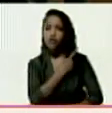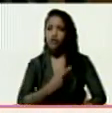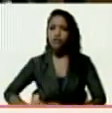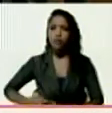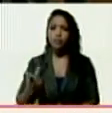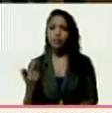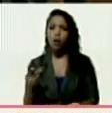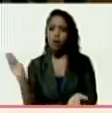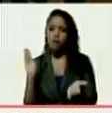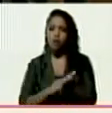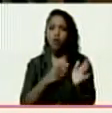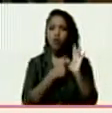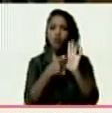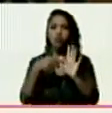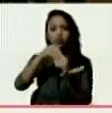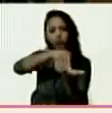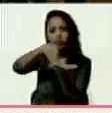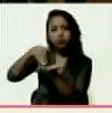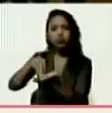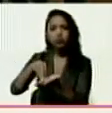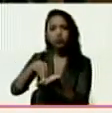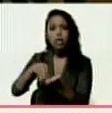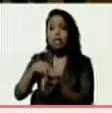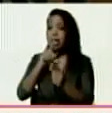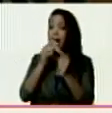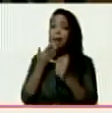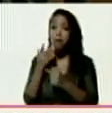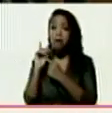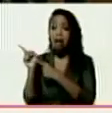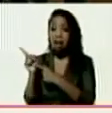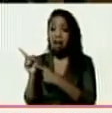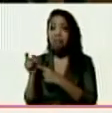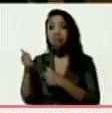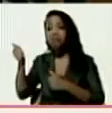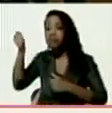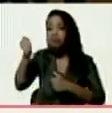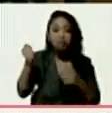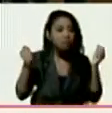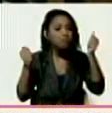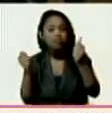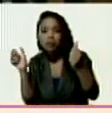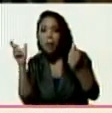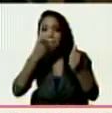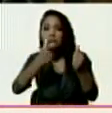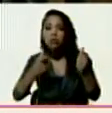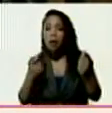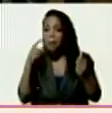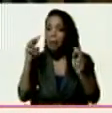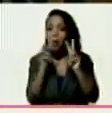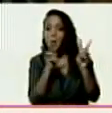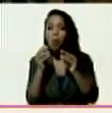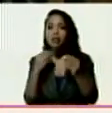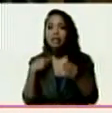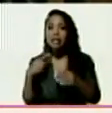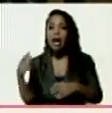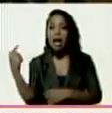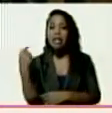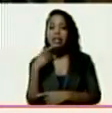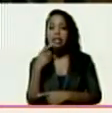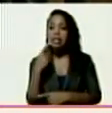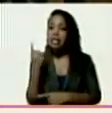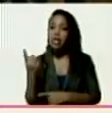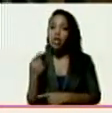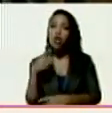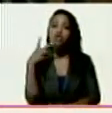al segundo vicepresidente, postule una plancha. Y si él gana, si es que supuestamente se le está negando el acceso, que venga